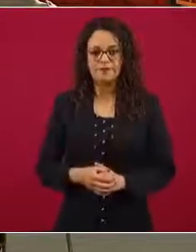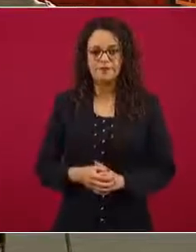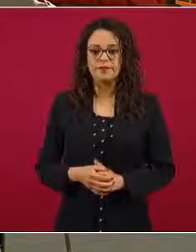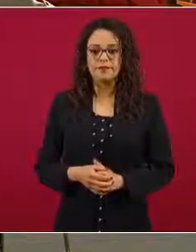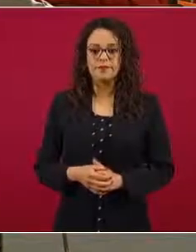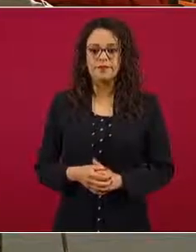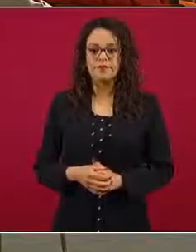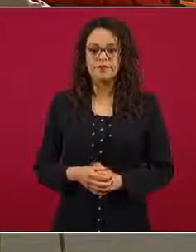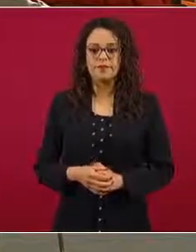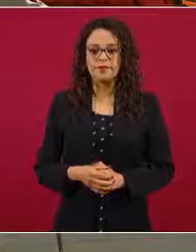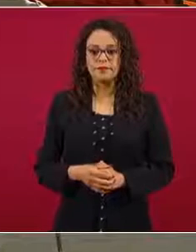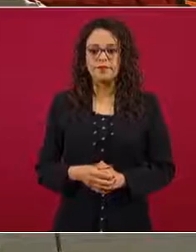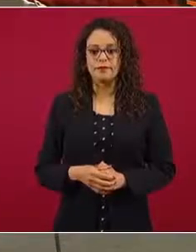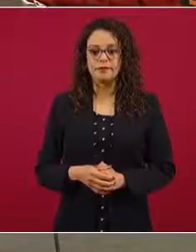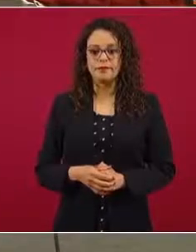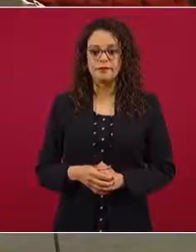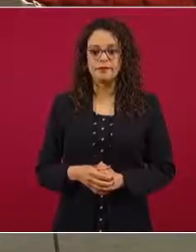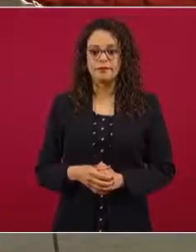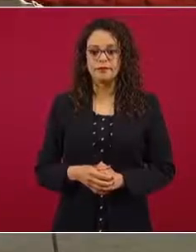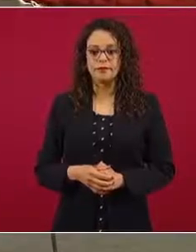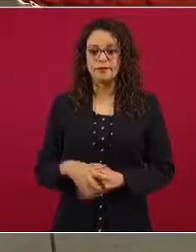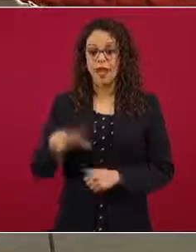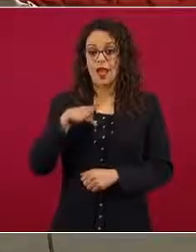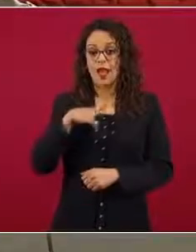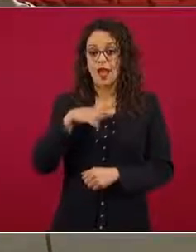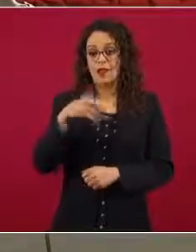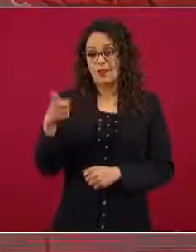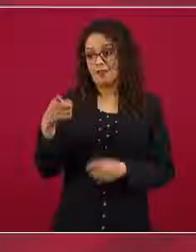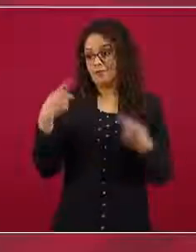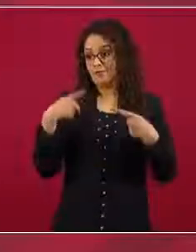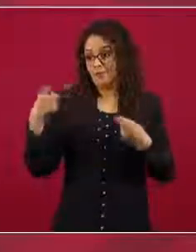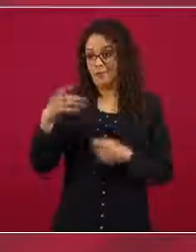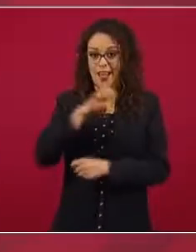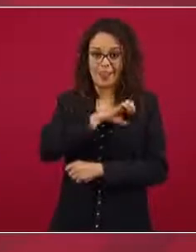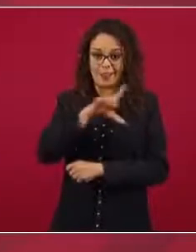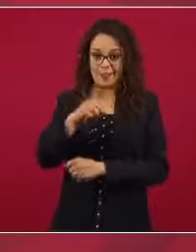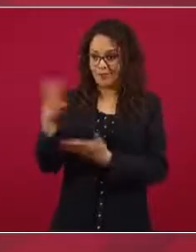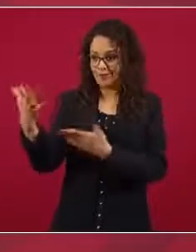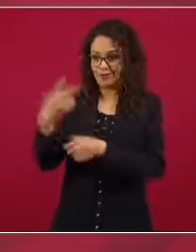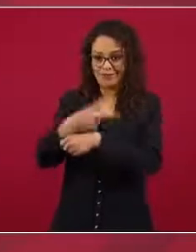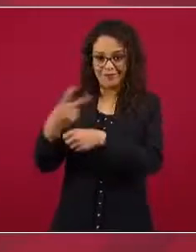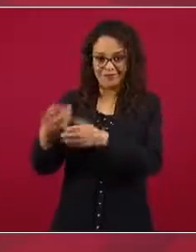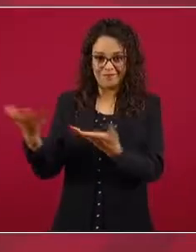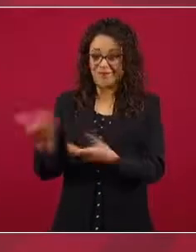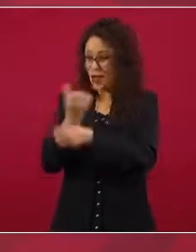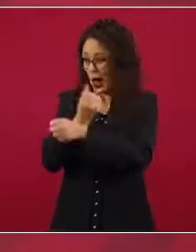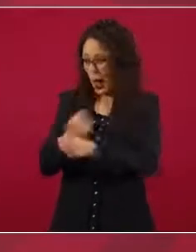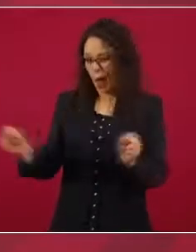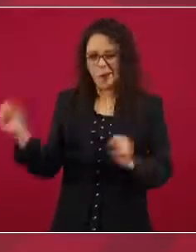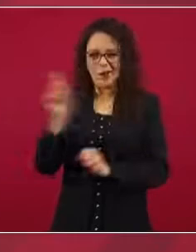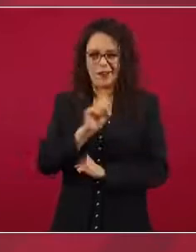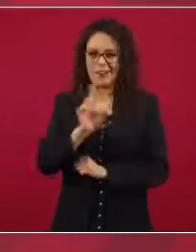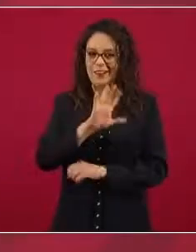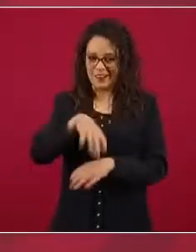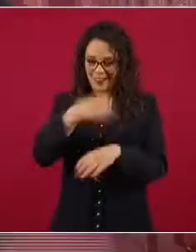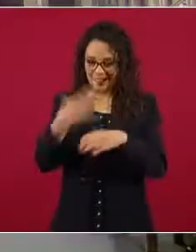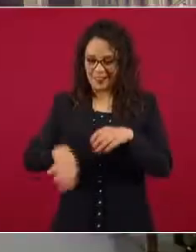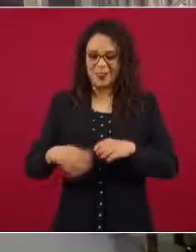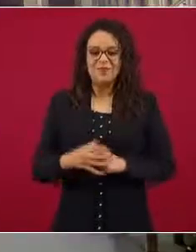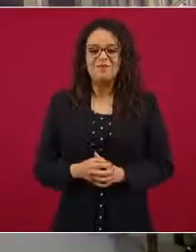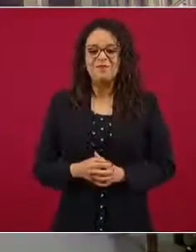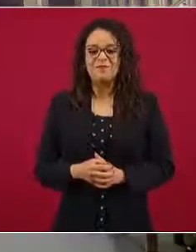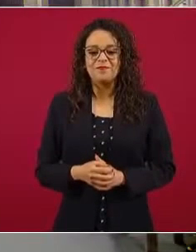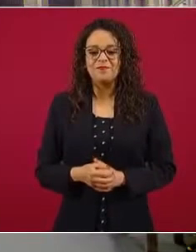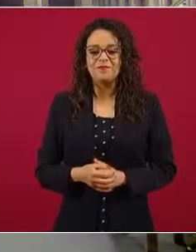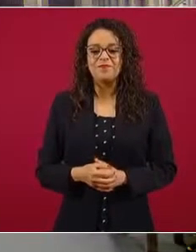porque tenemos invitados especiales y no los queremos aburrir. Gracias, presidente. Buenos días.